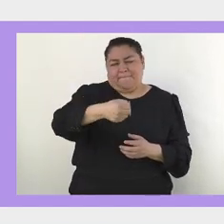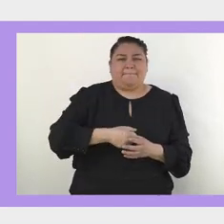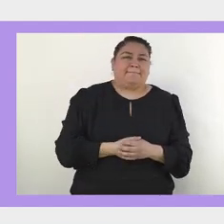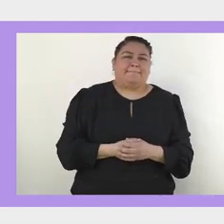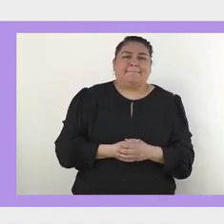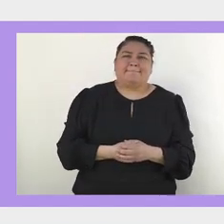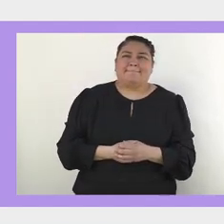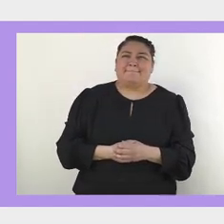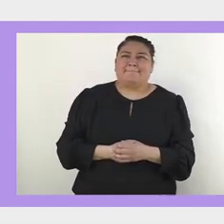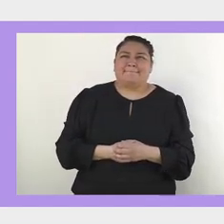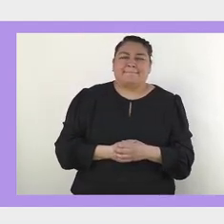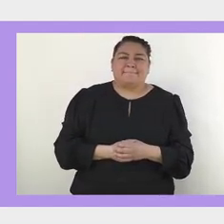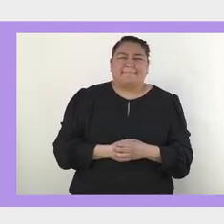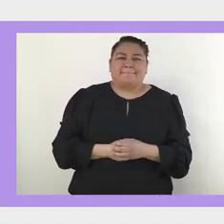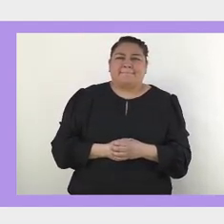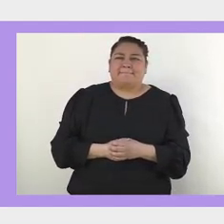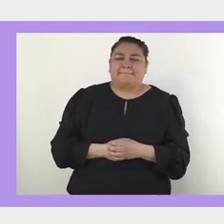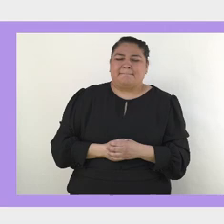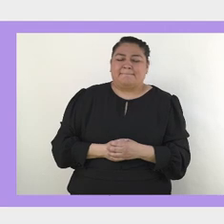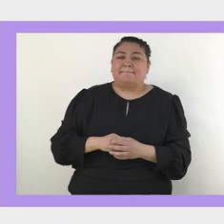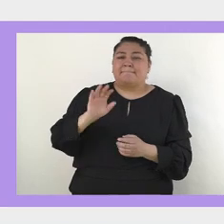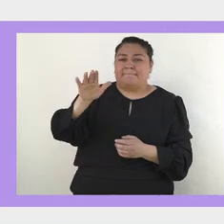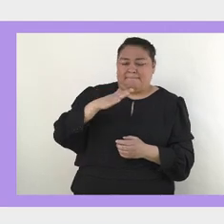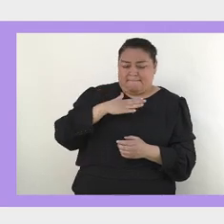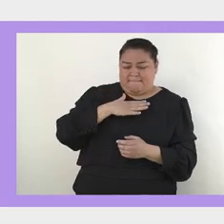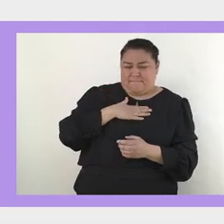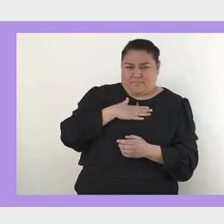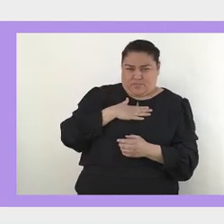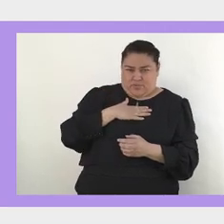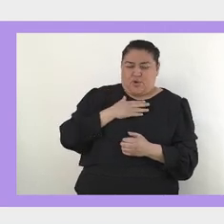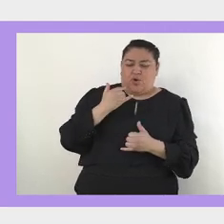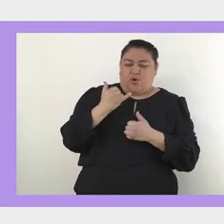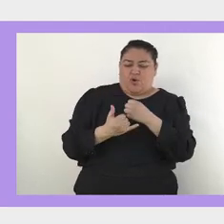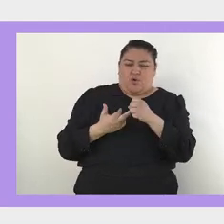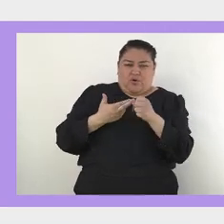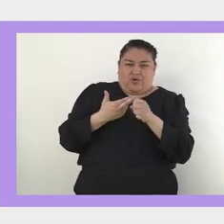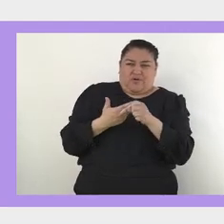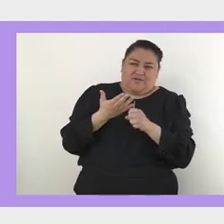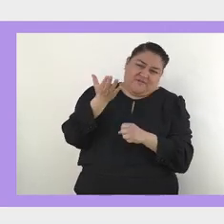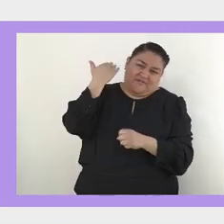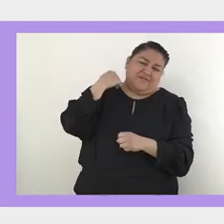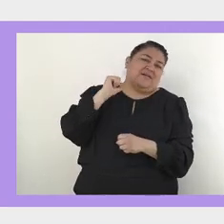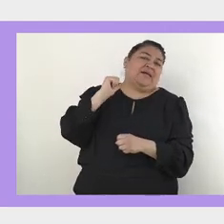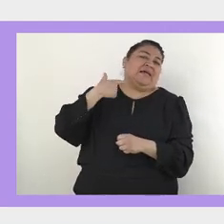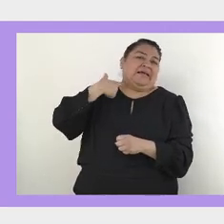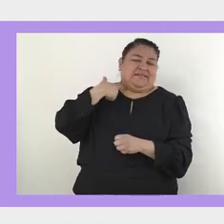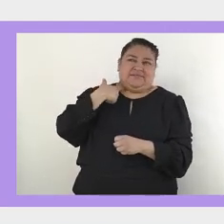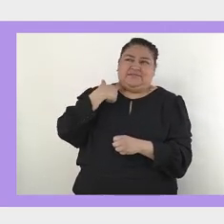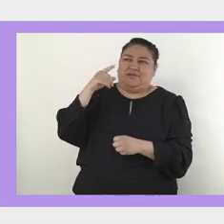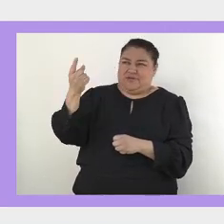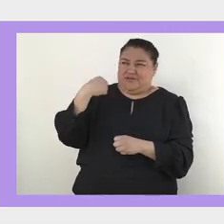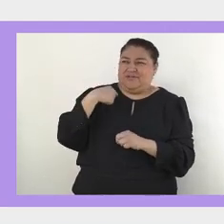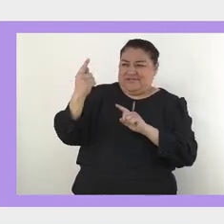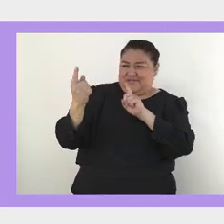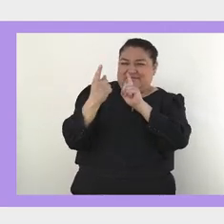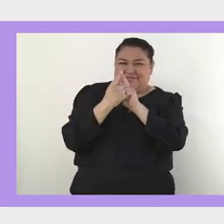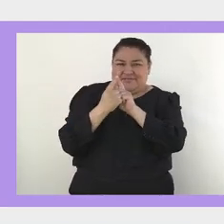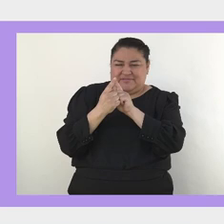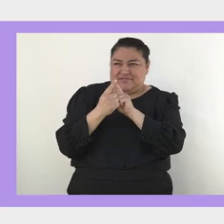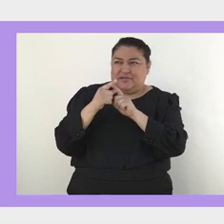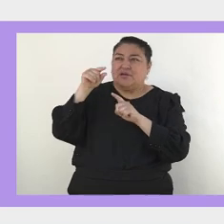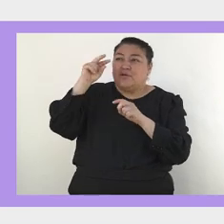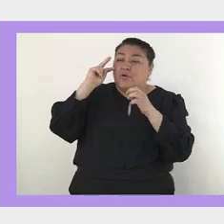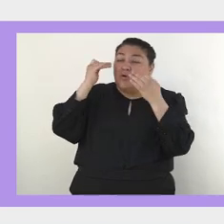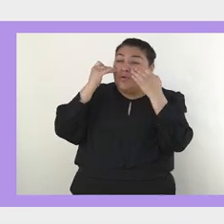pues como excubadora te conocí de esa forma te quiero agradecer porque he visto